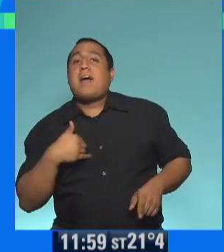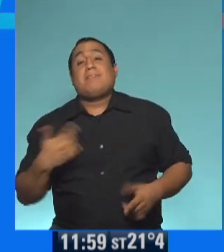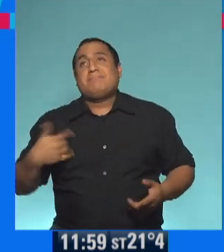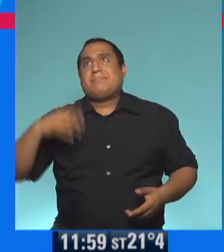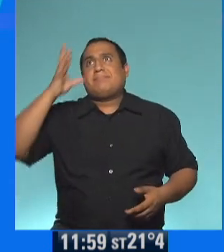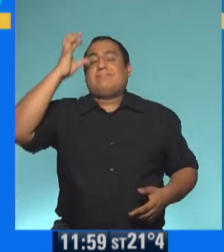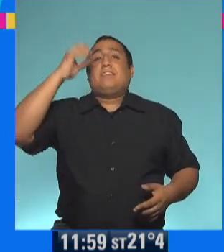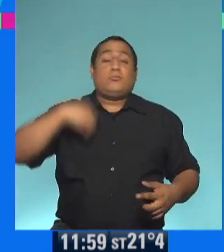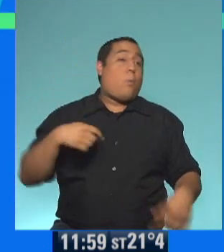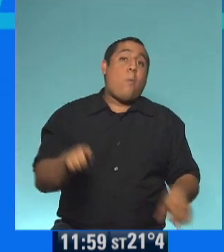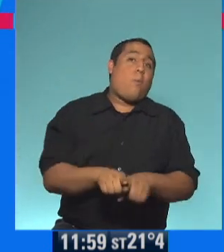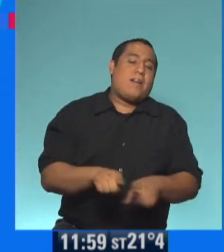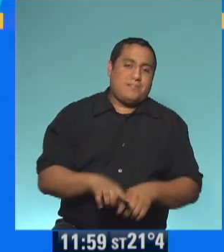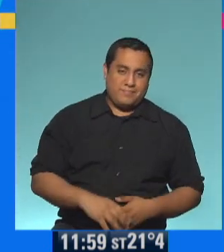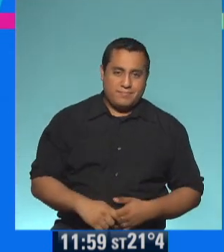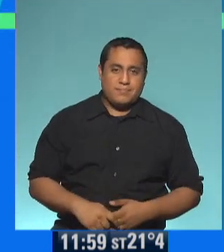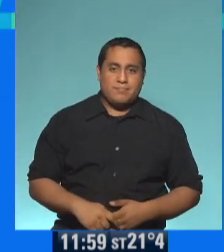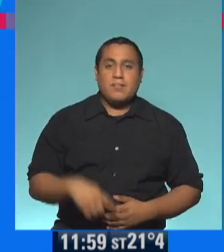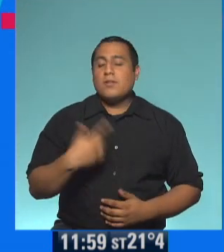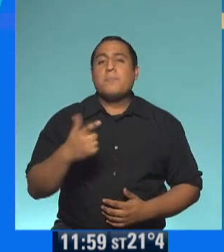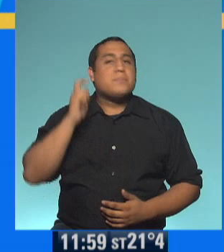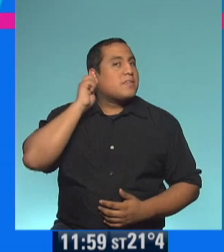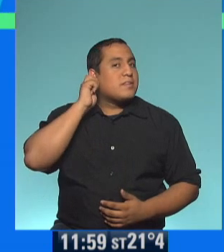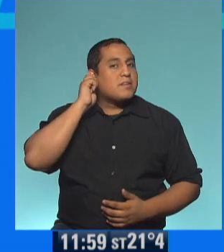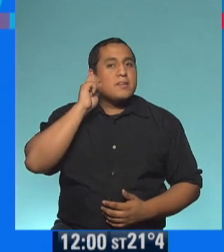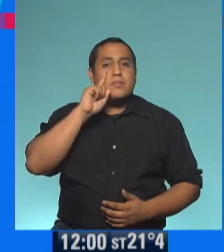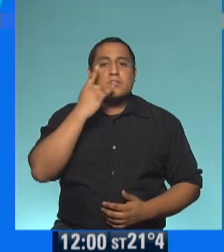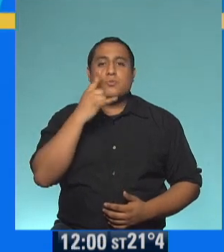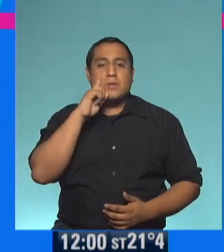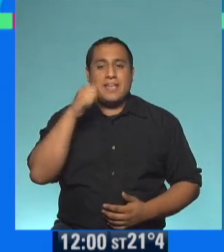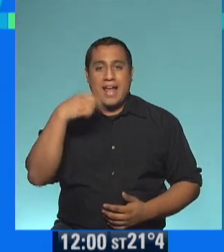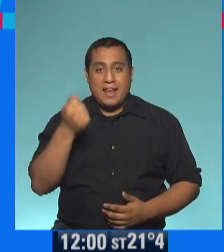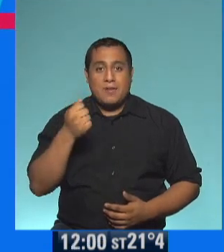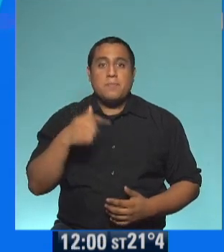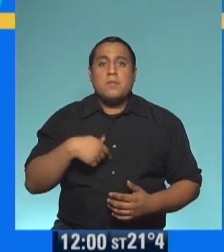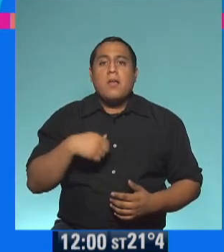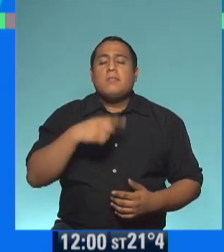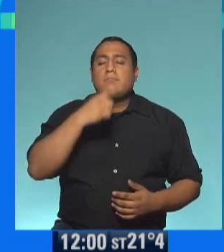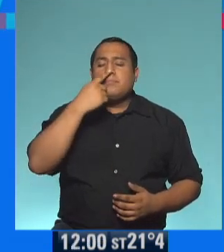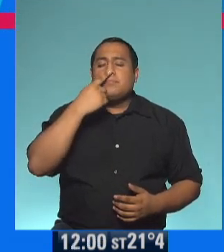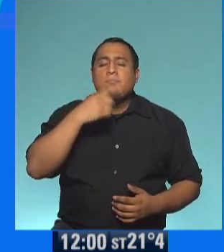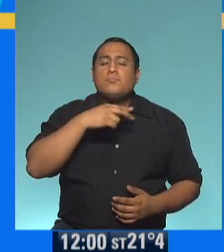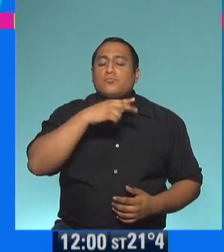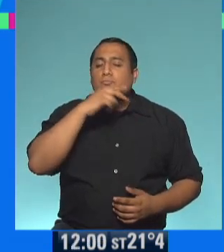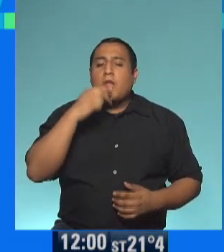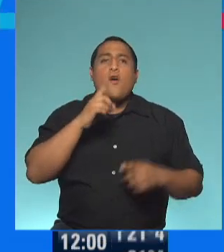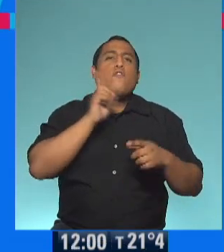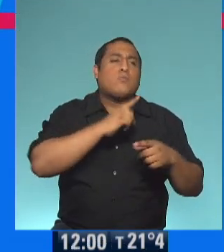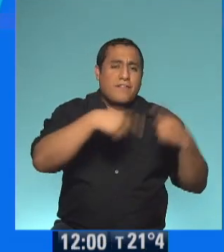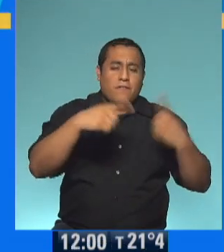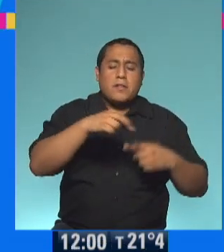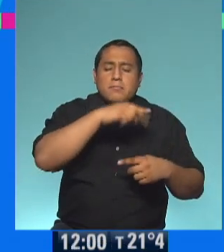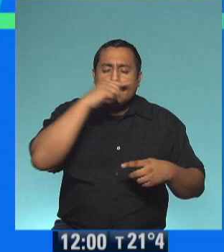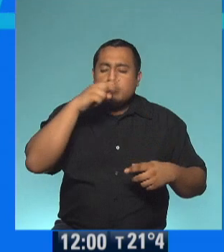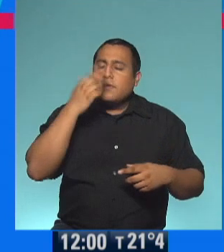el perfume de mi mamá también. A ver, ¿quién después más tenemos? Después tenemos acá sentido del olfato. Me gusta el aroma de todas las frutas, dice Juliana. Ay, muy